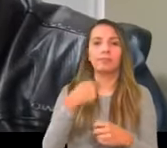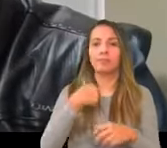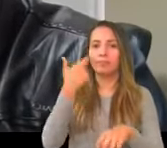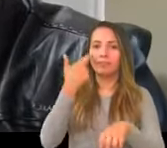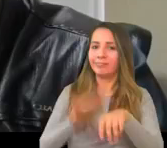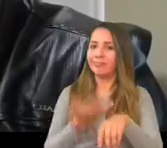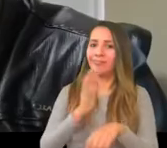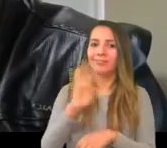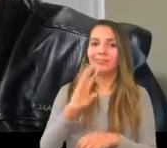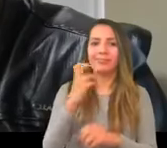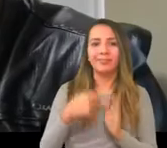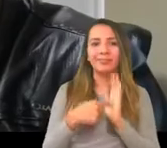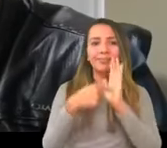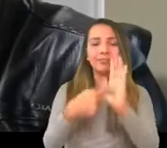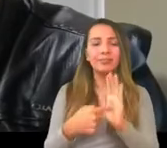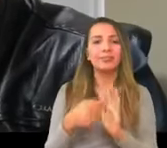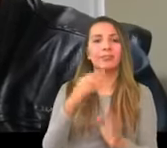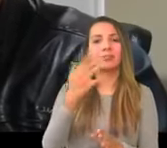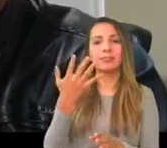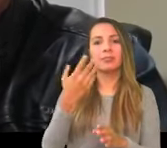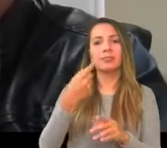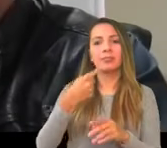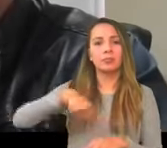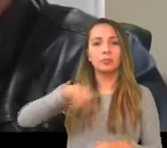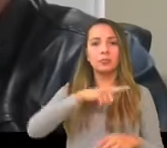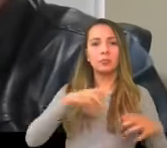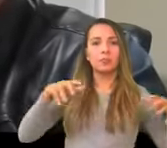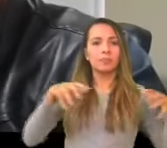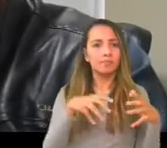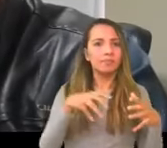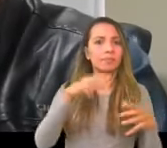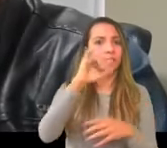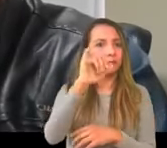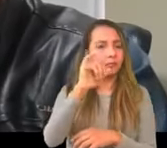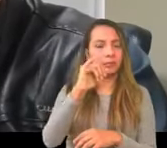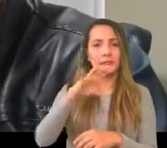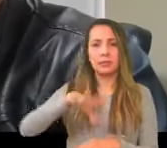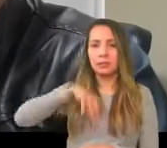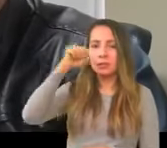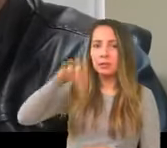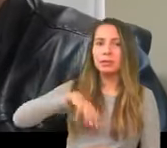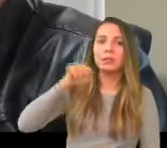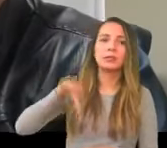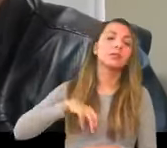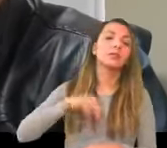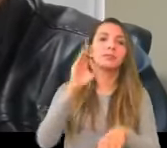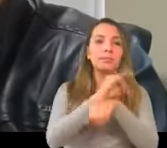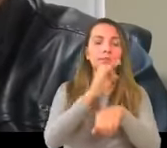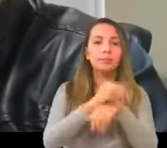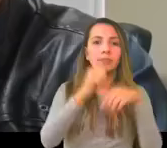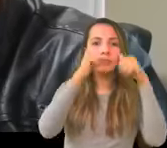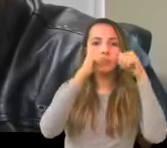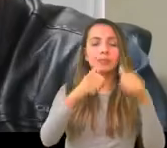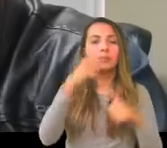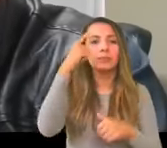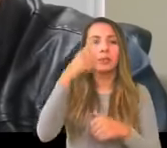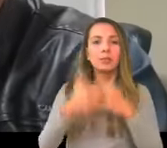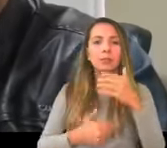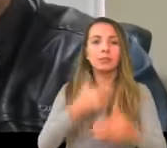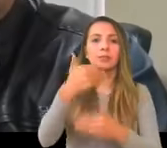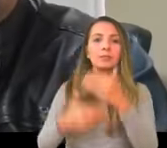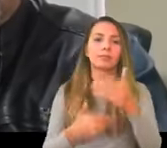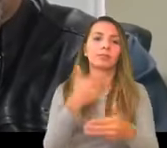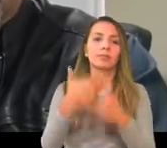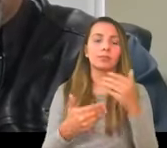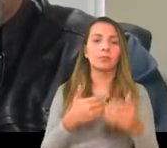la situación que estamos viviendo, que somos un organismo operador y que estamos accionando para buscar resolver esta situación con el corazón por delante.